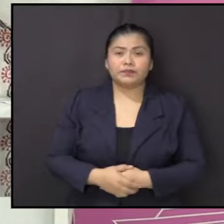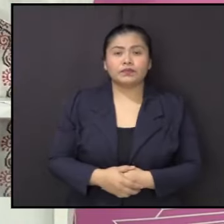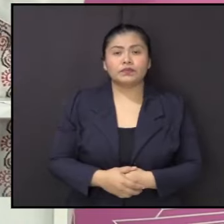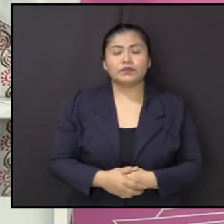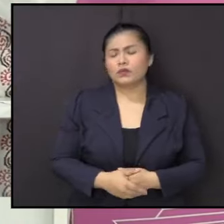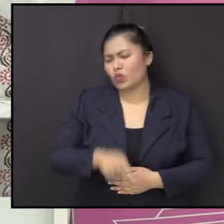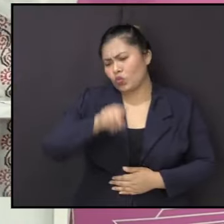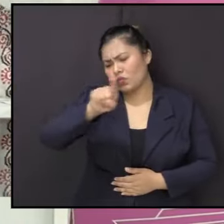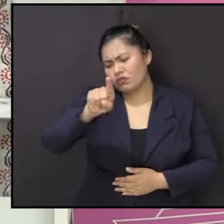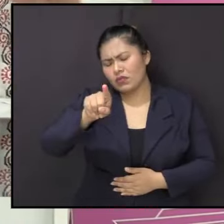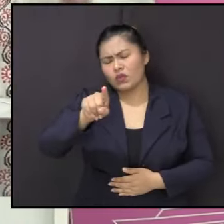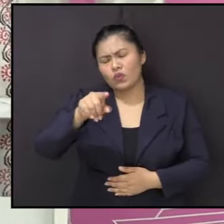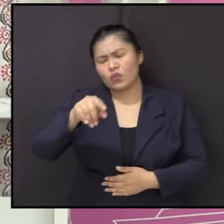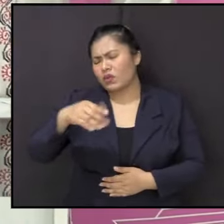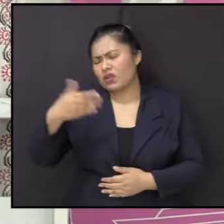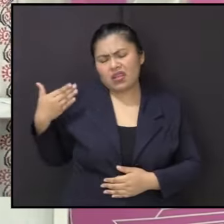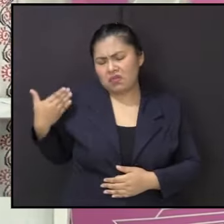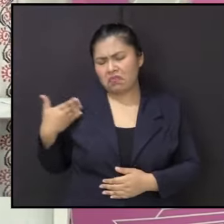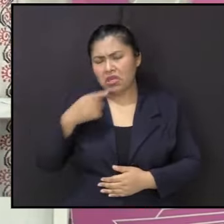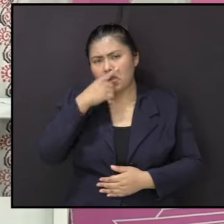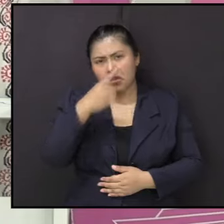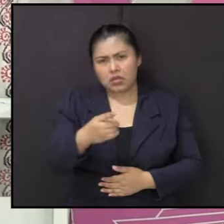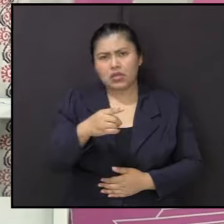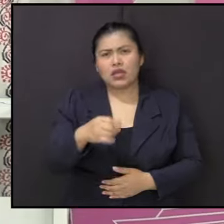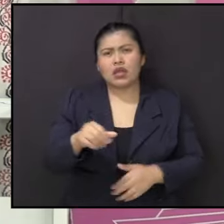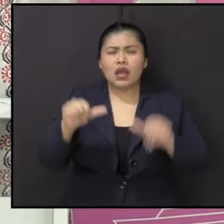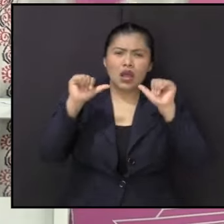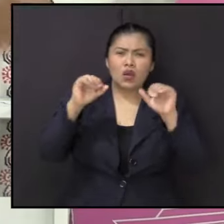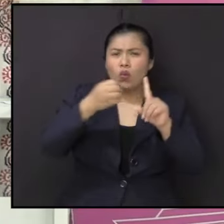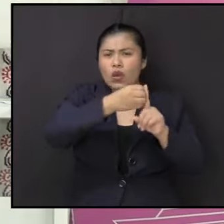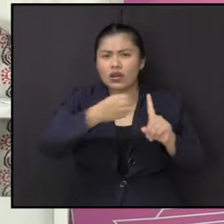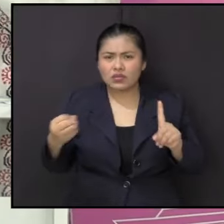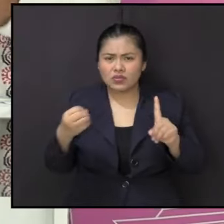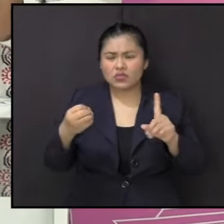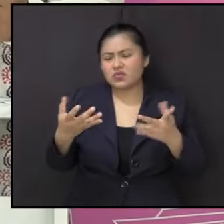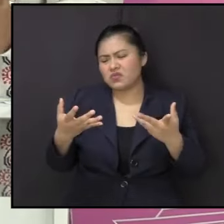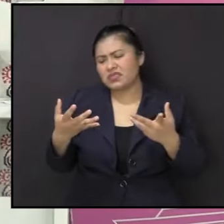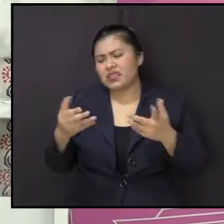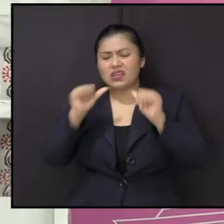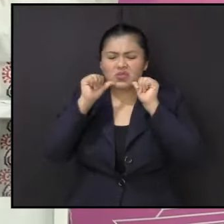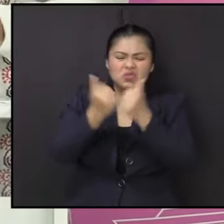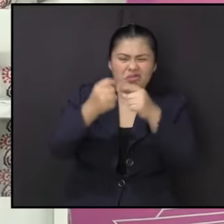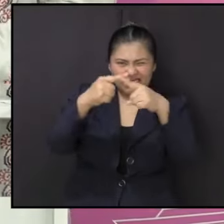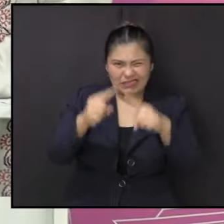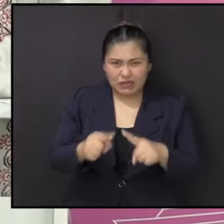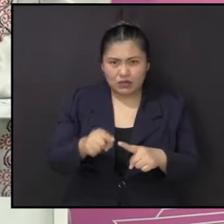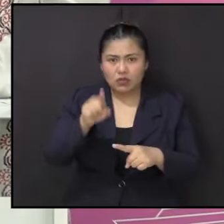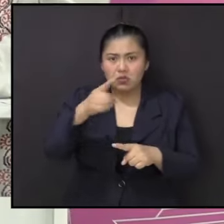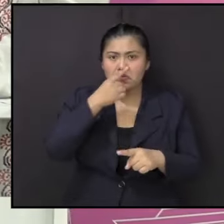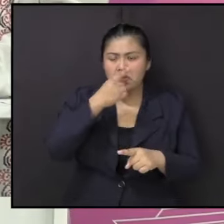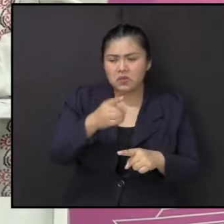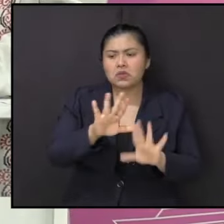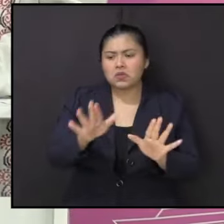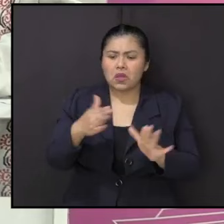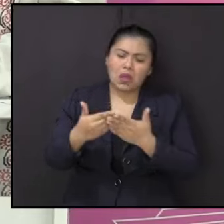usted mencionaba sobre las organizaciones civiles y que tenía ya un estudio, la participación. ¿De qué forma se